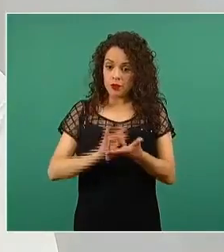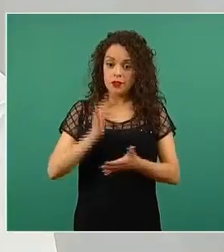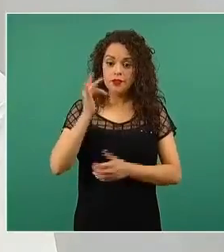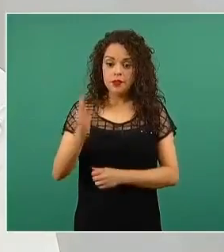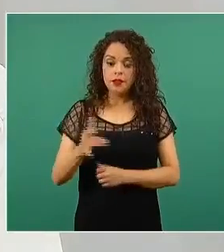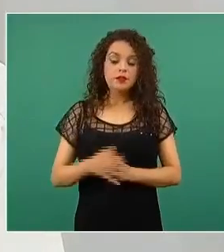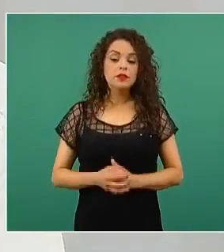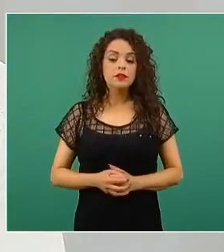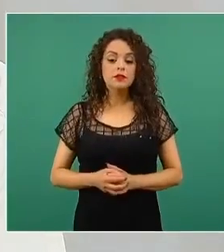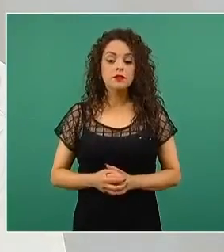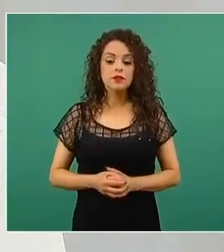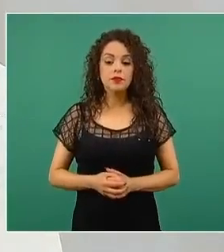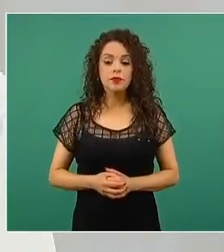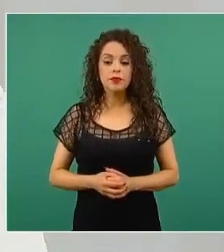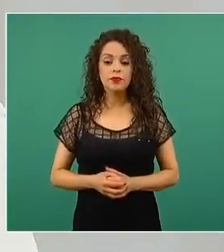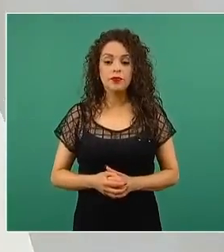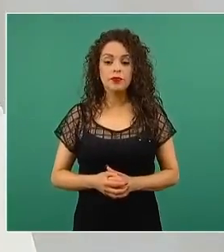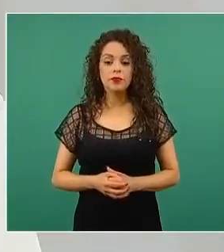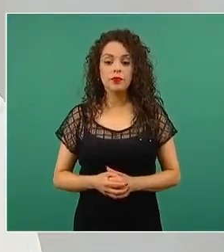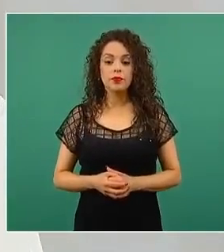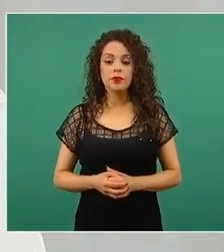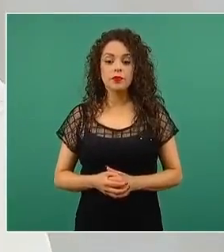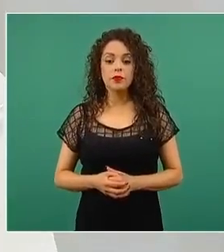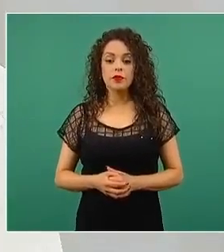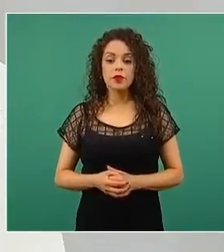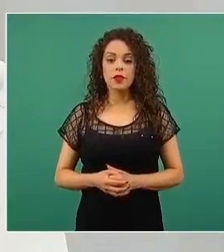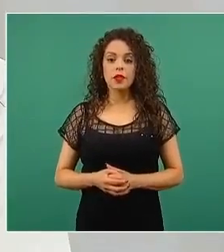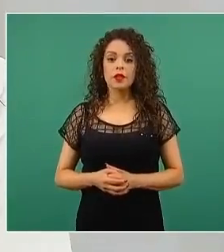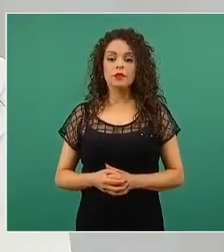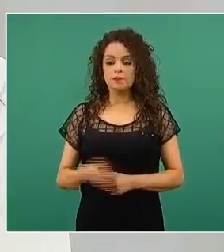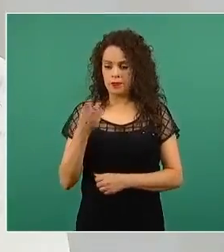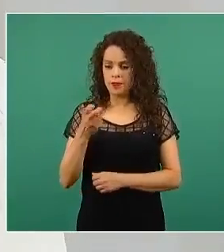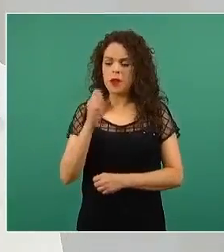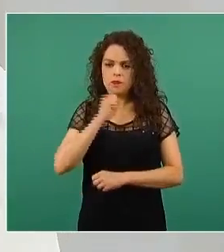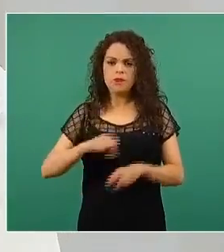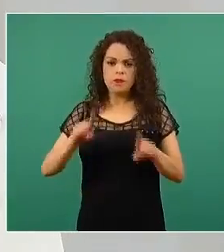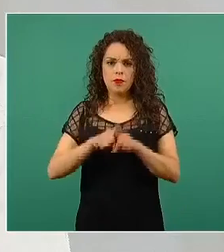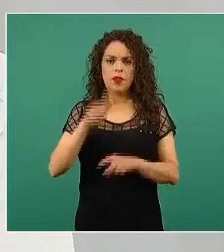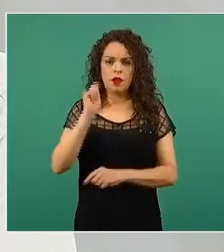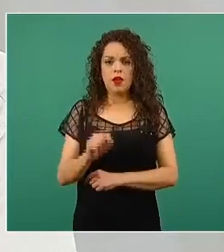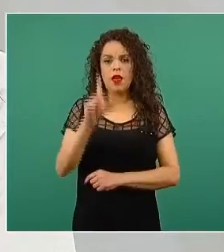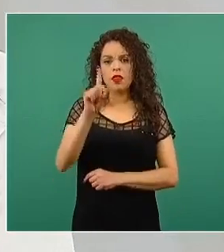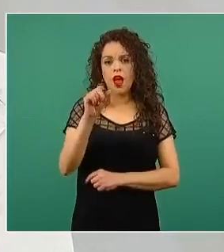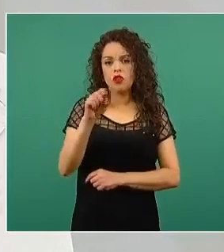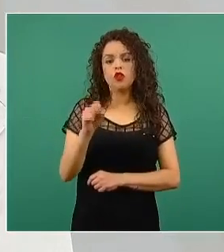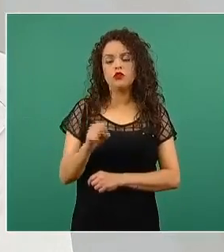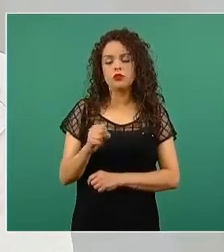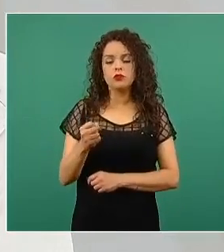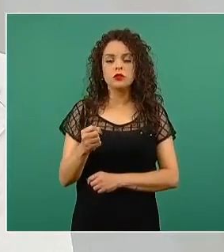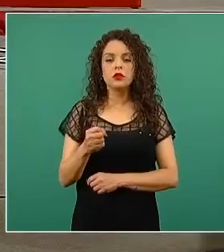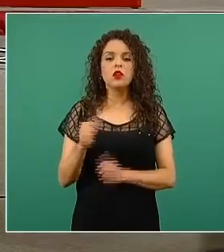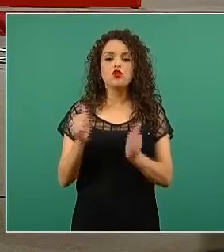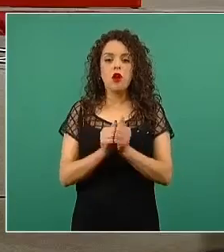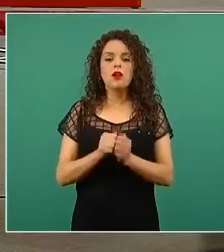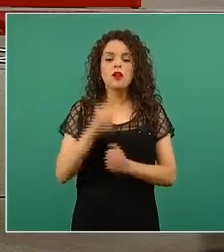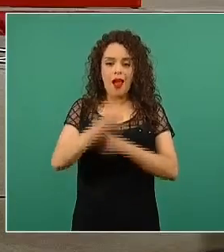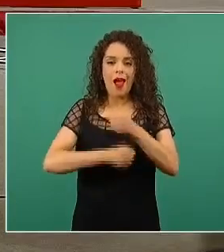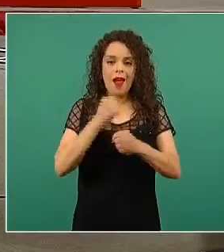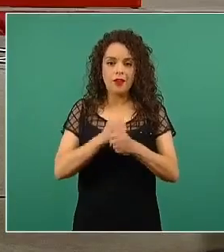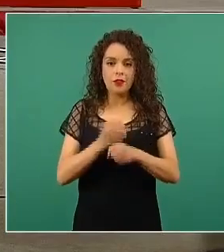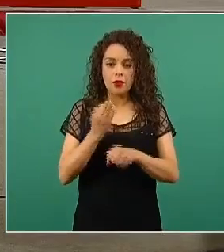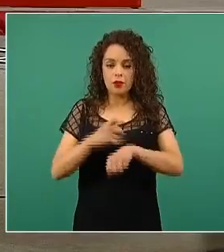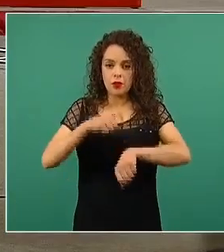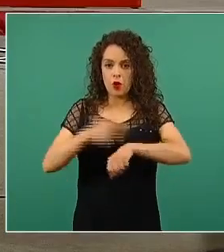Con eso también tendremos los datos por edad, porque va a ser nominal. Pues son las 20 horas con